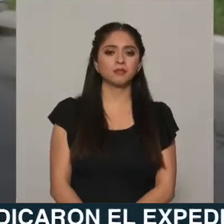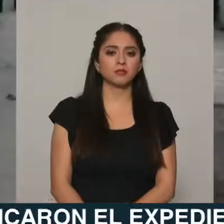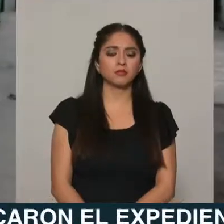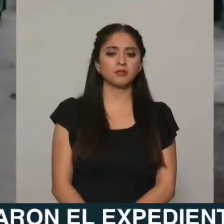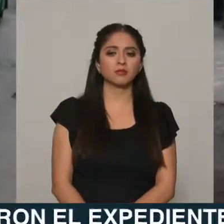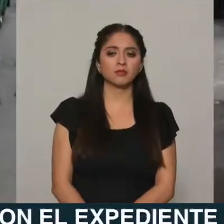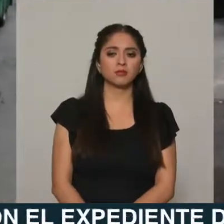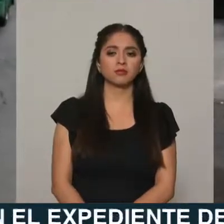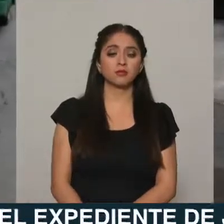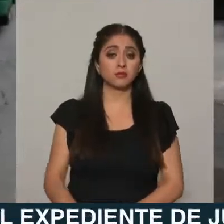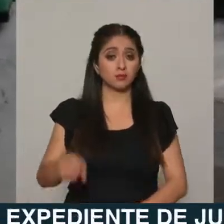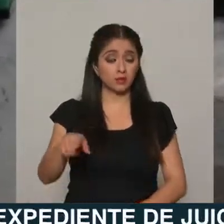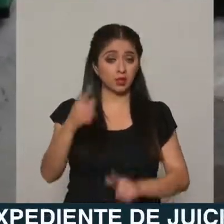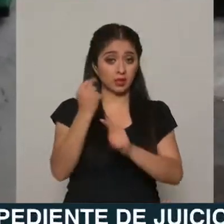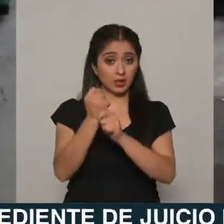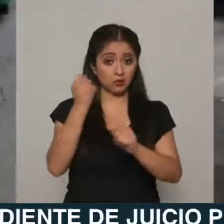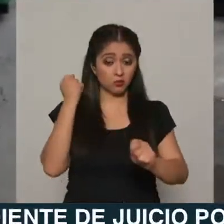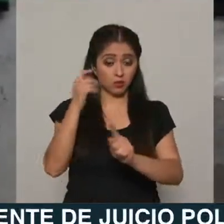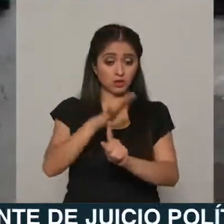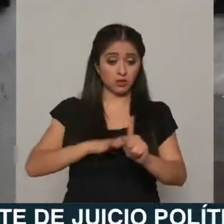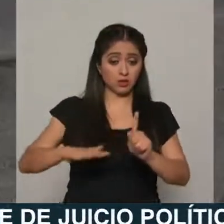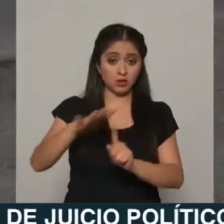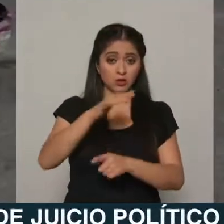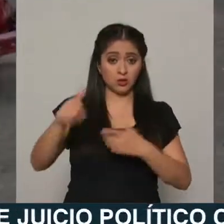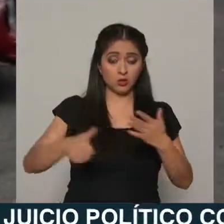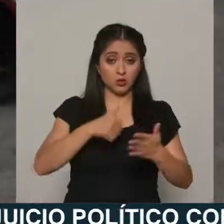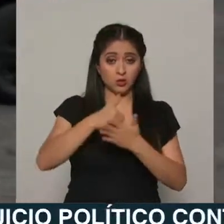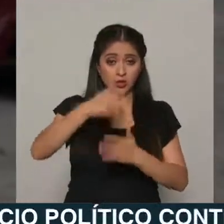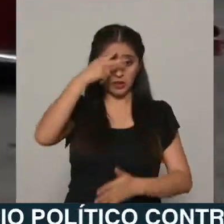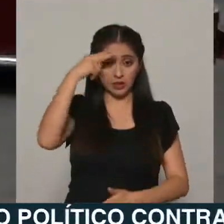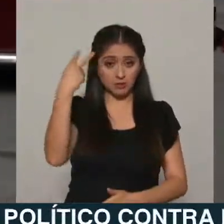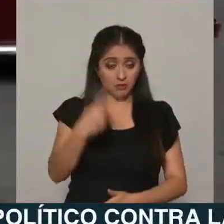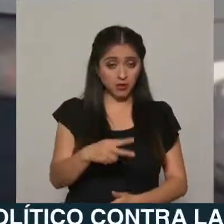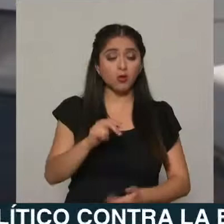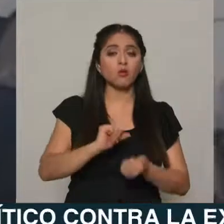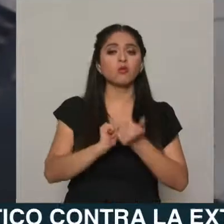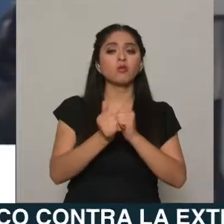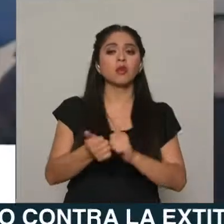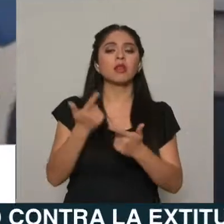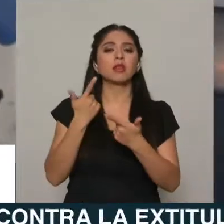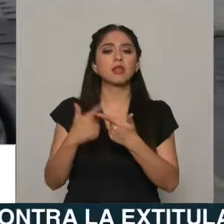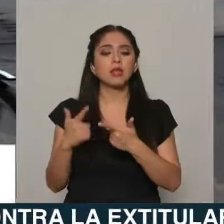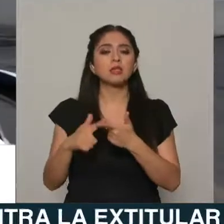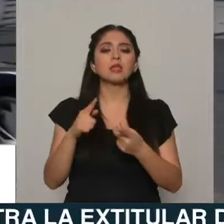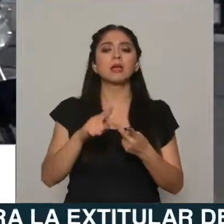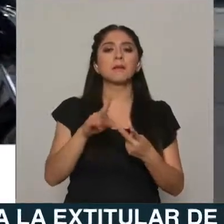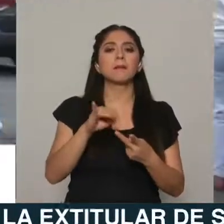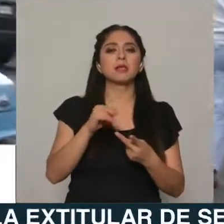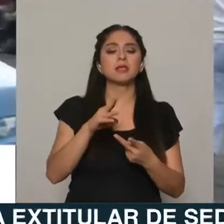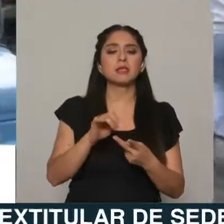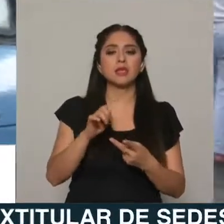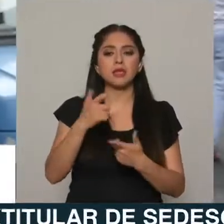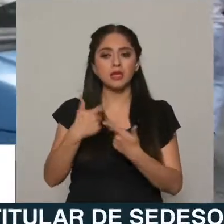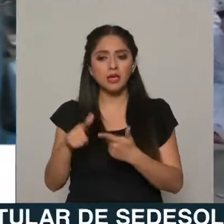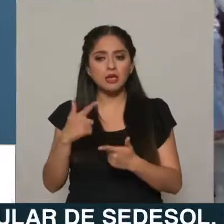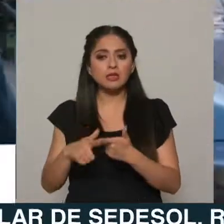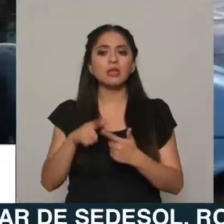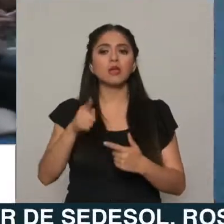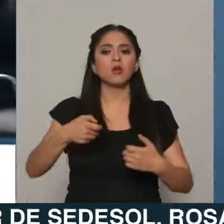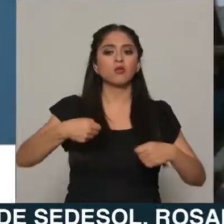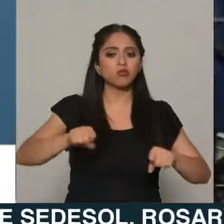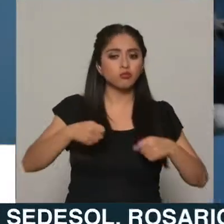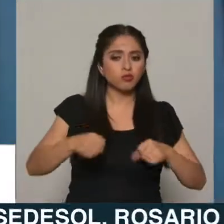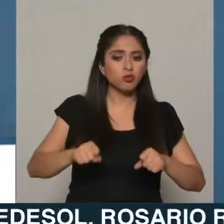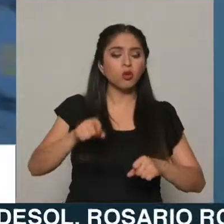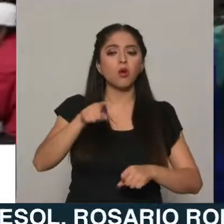La escasez de transporte público en la periferia de la Ciudad de México ha provocado que taxis, bicitaxis, mototaxis y golfitaxis den